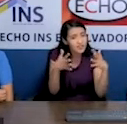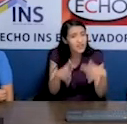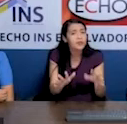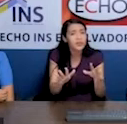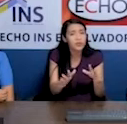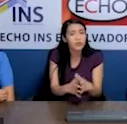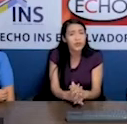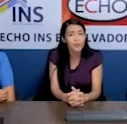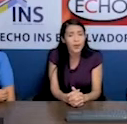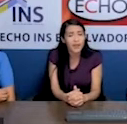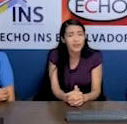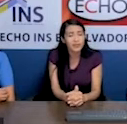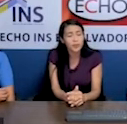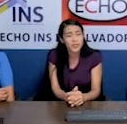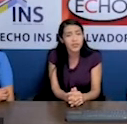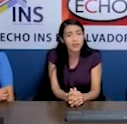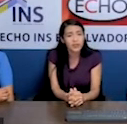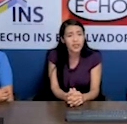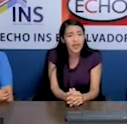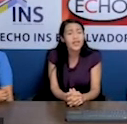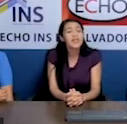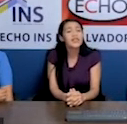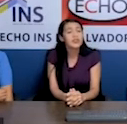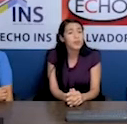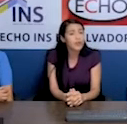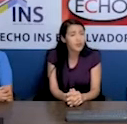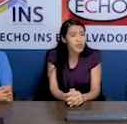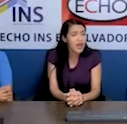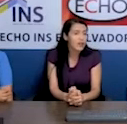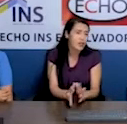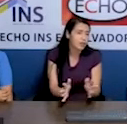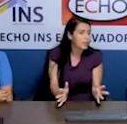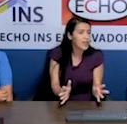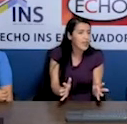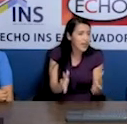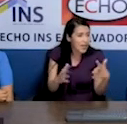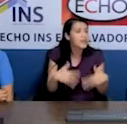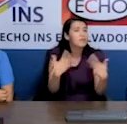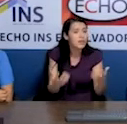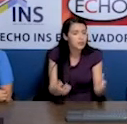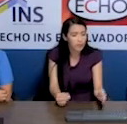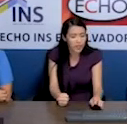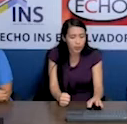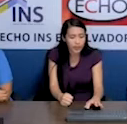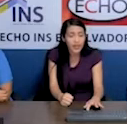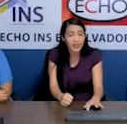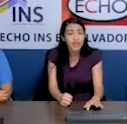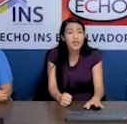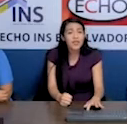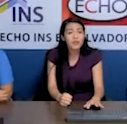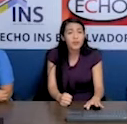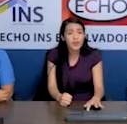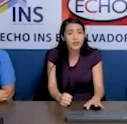guiar, iniciar una introducción para esta sospecha diagnóstica, y la tomografía, que aunque no es la ideal, también nos puede